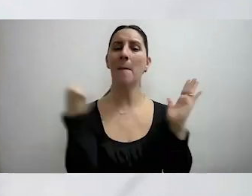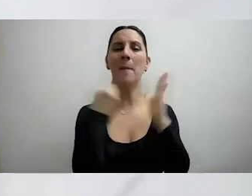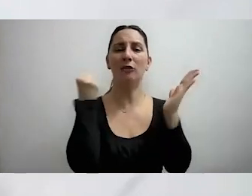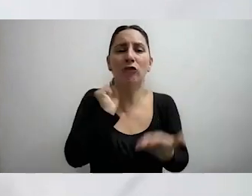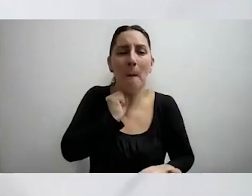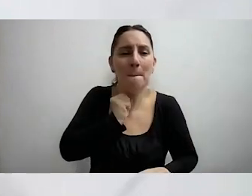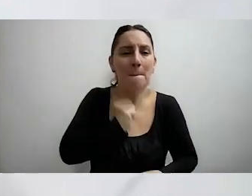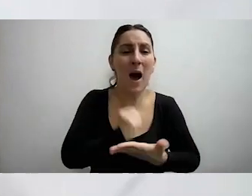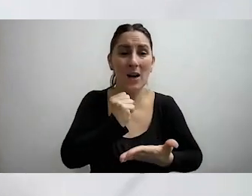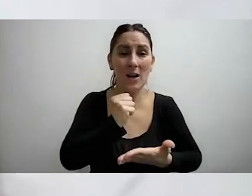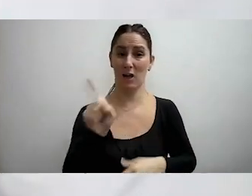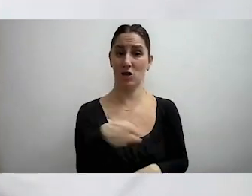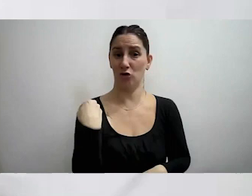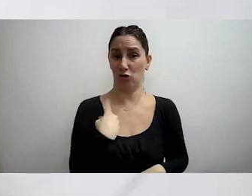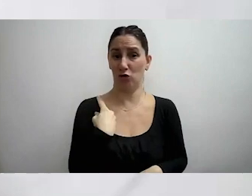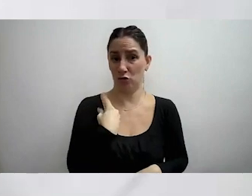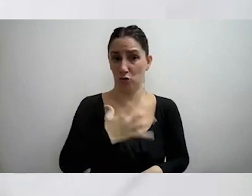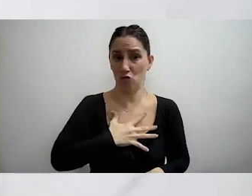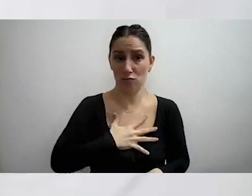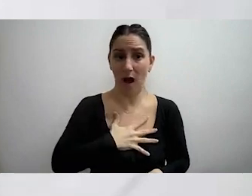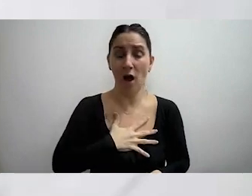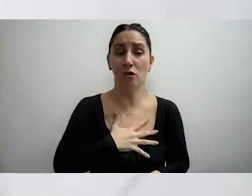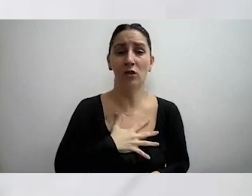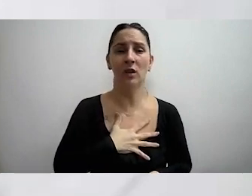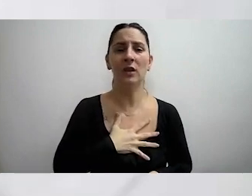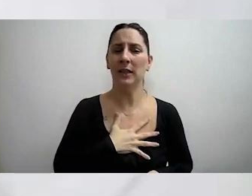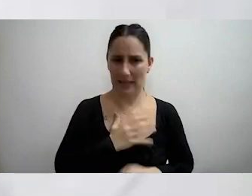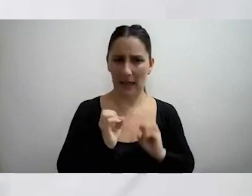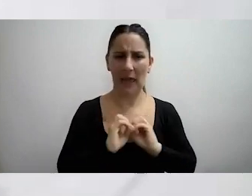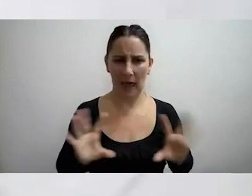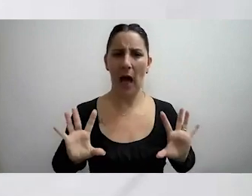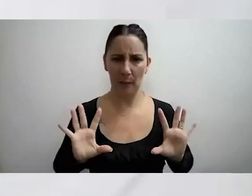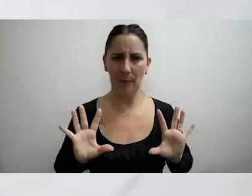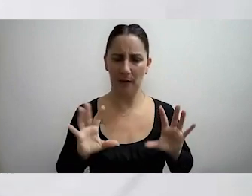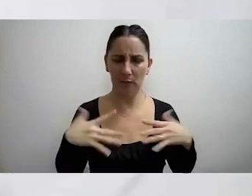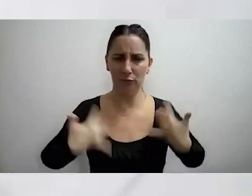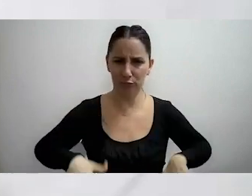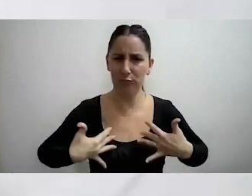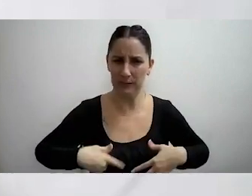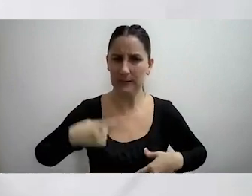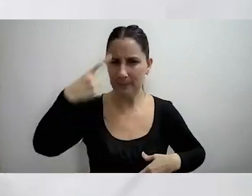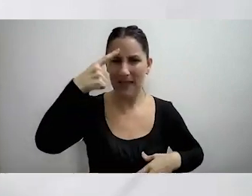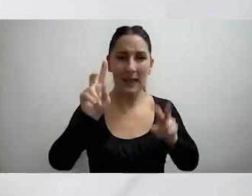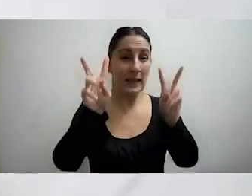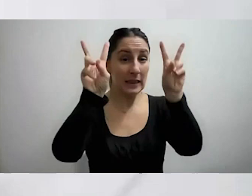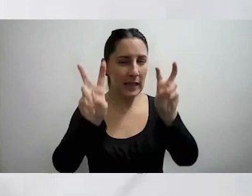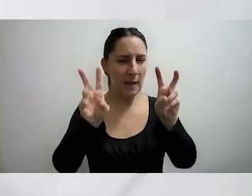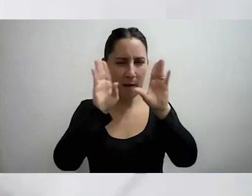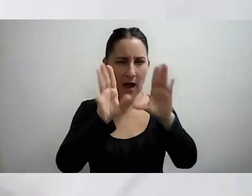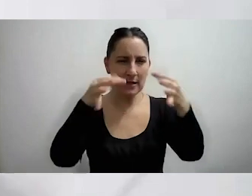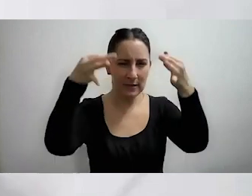que tenemos como humanos es tremenda, tremenda, y lo tenemos que tomar en serio porque si no, no vamos a sobrevivir